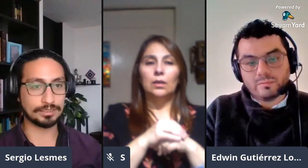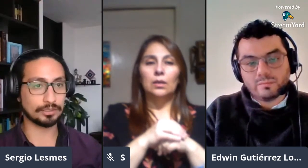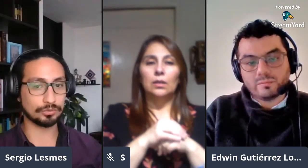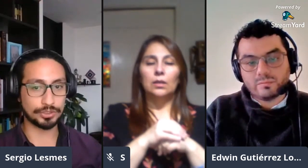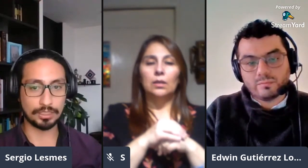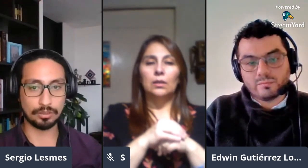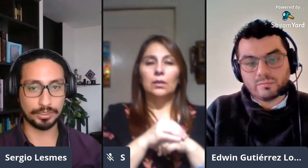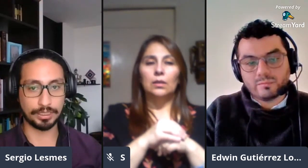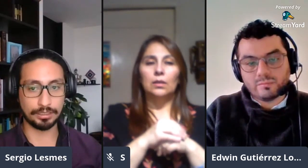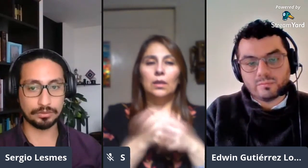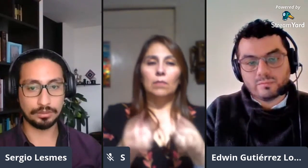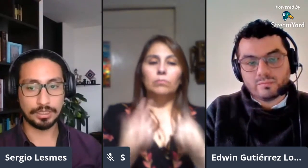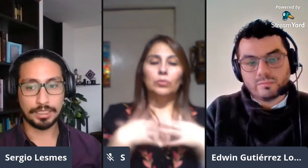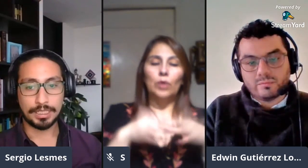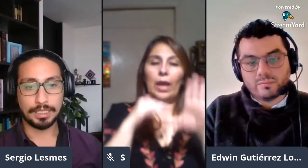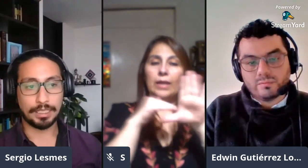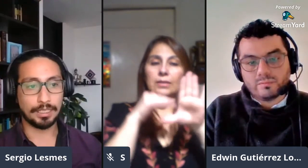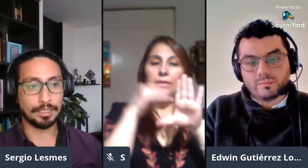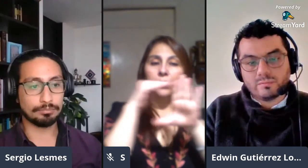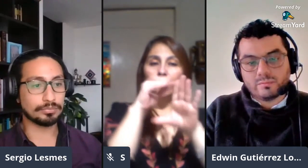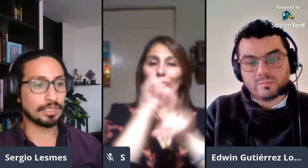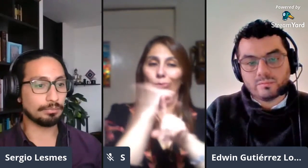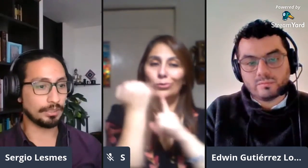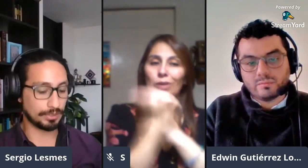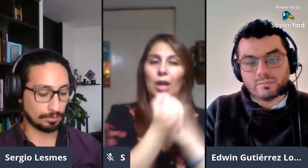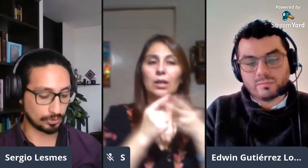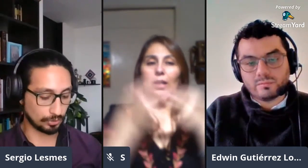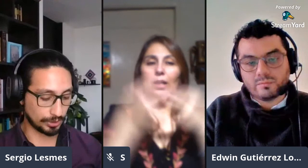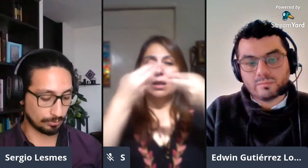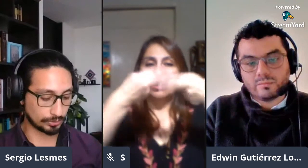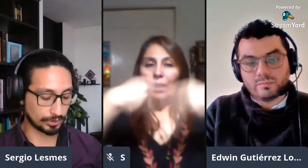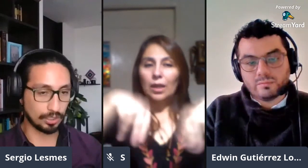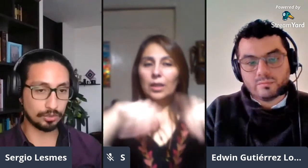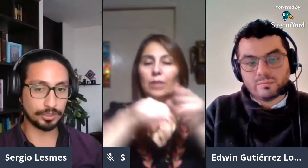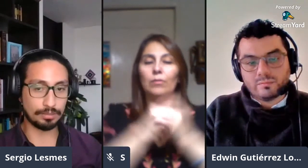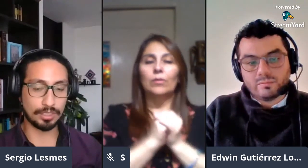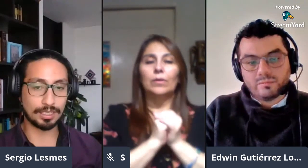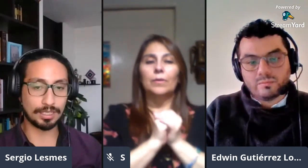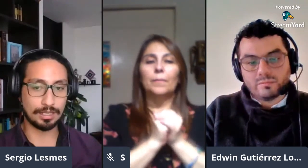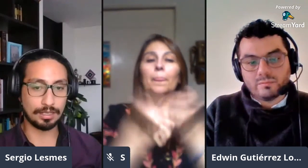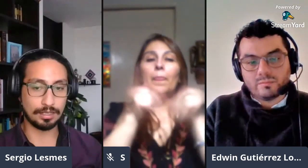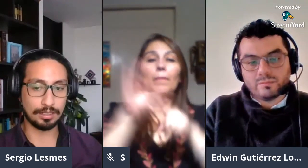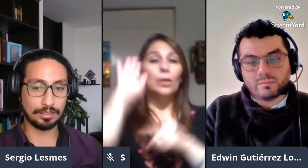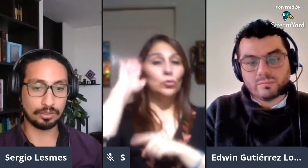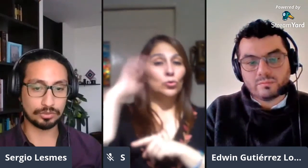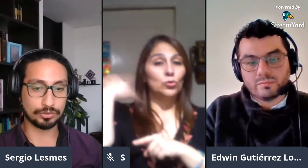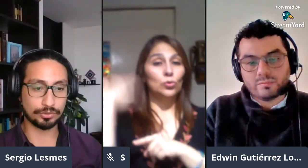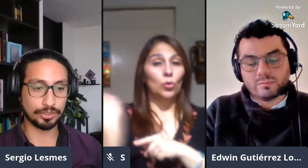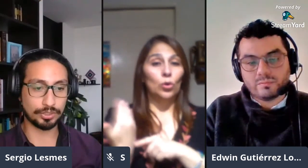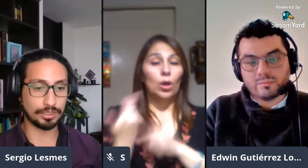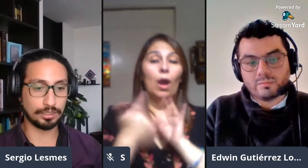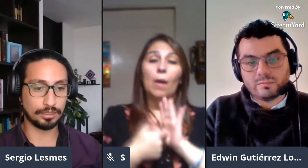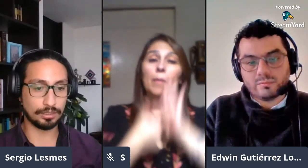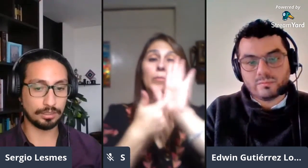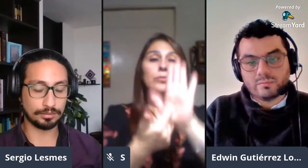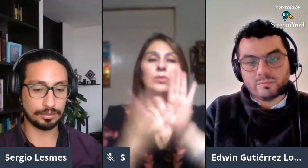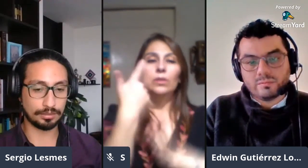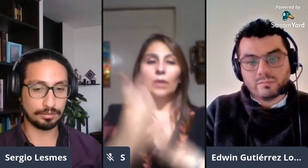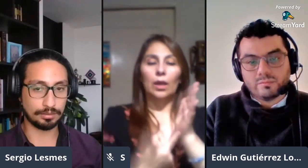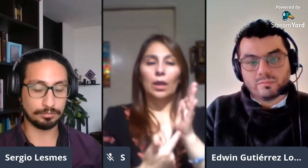estructuras de estatus social, como el género. También, digamos, Sonia ha mostrado, digamos, el rostro,